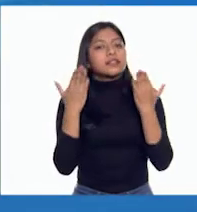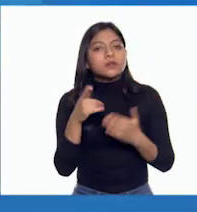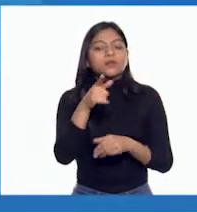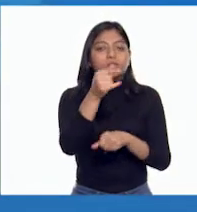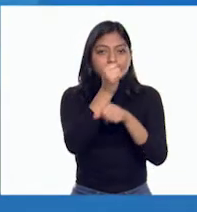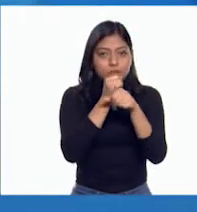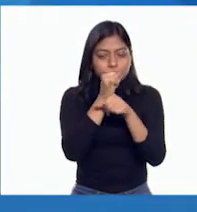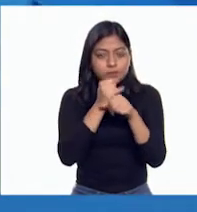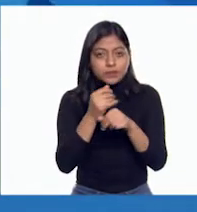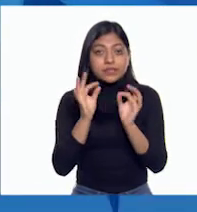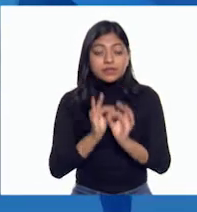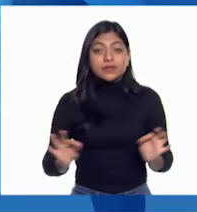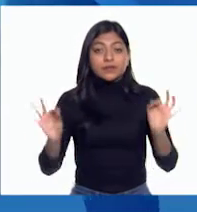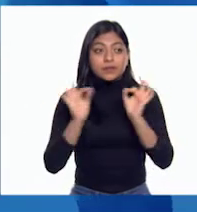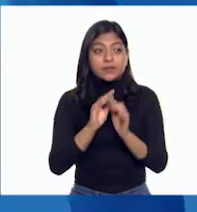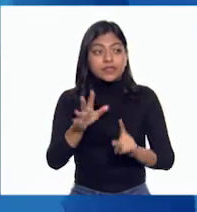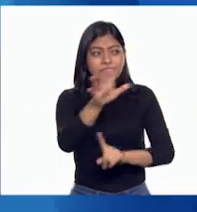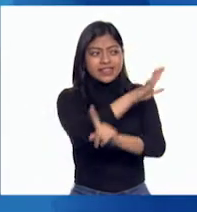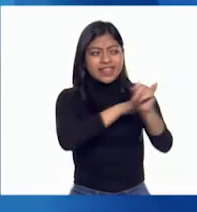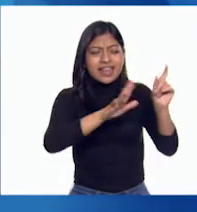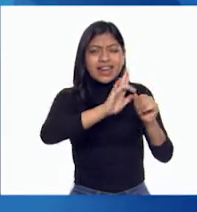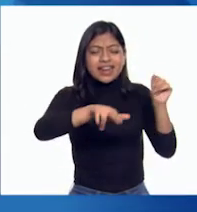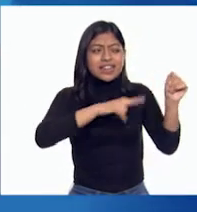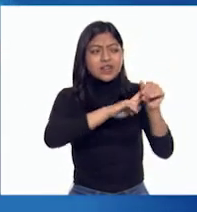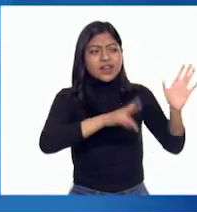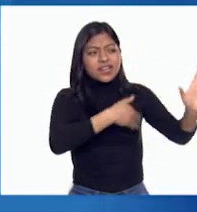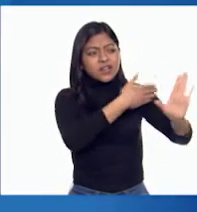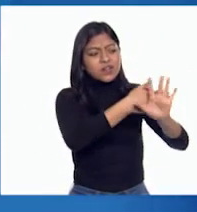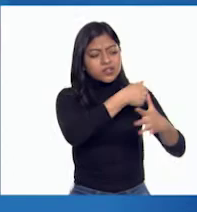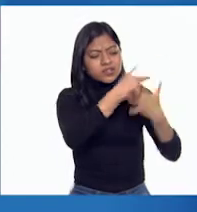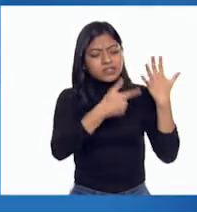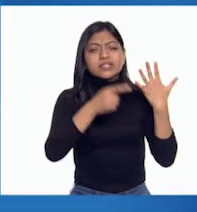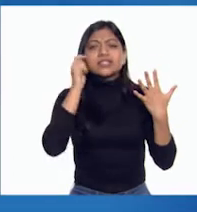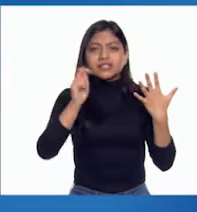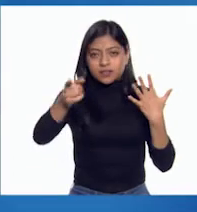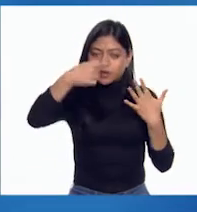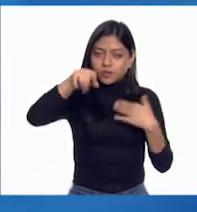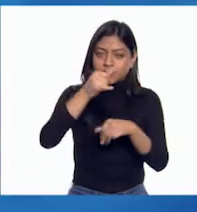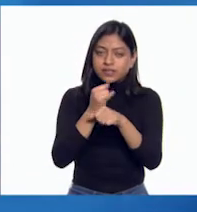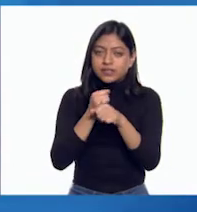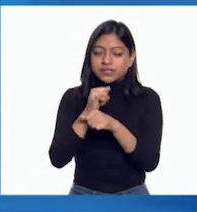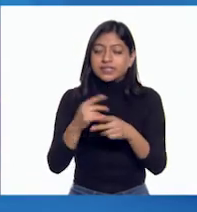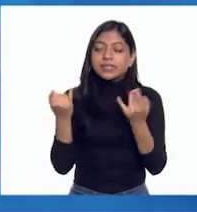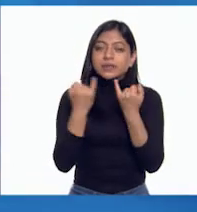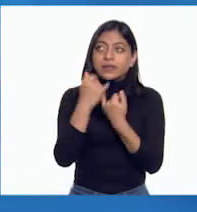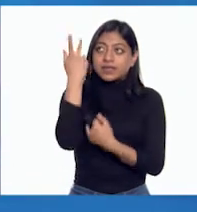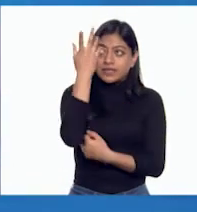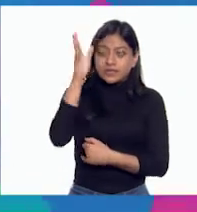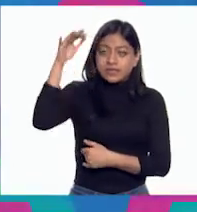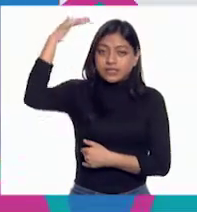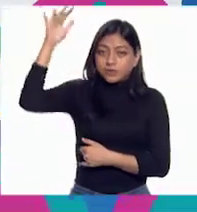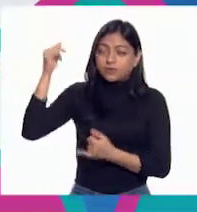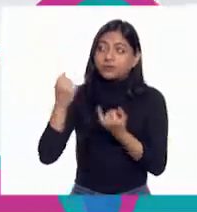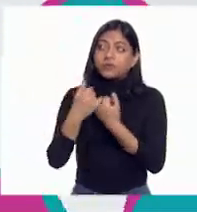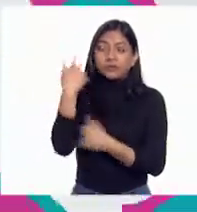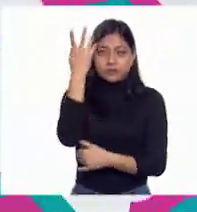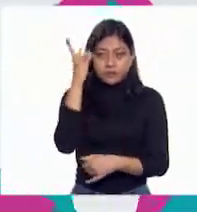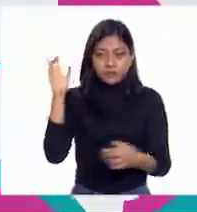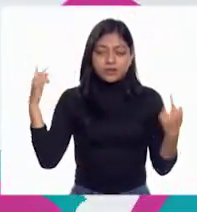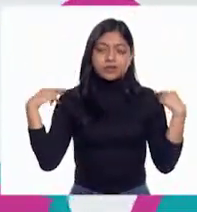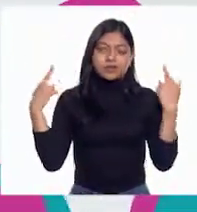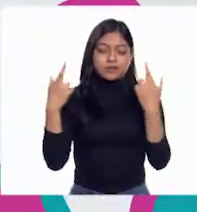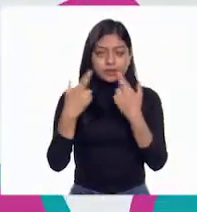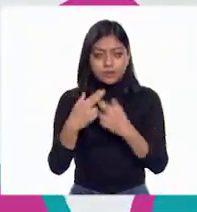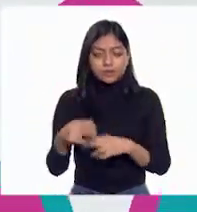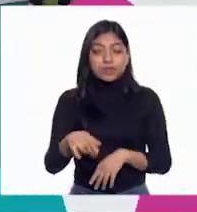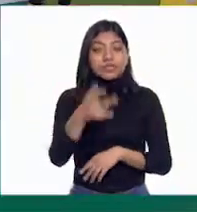conocer el causante del problema, preguntar a personas mayores y maestros y maestras, y entre otras